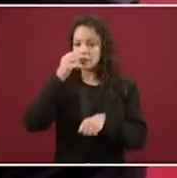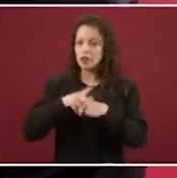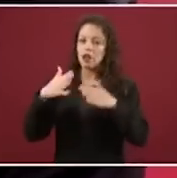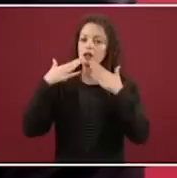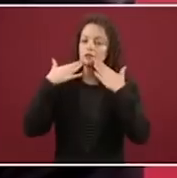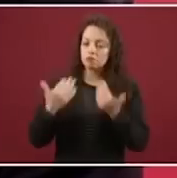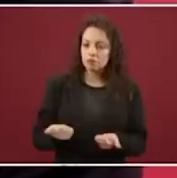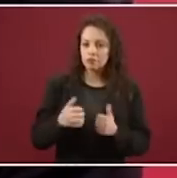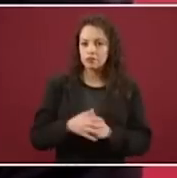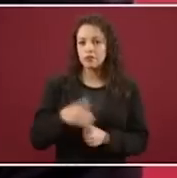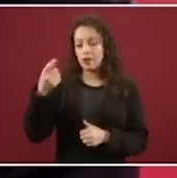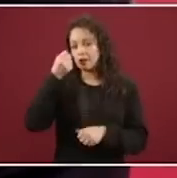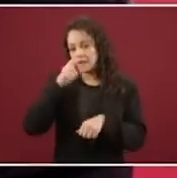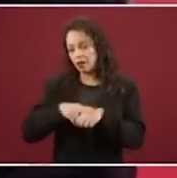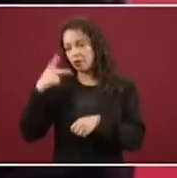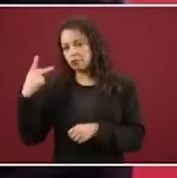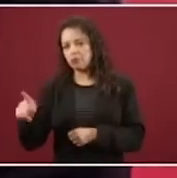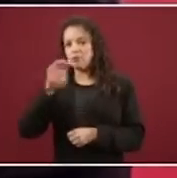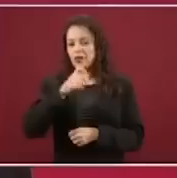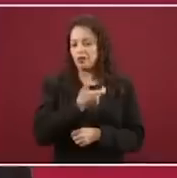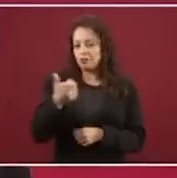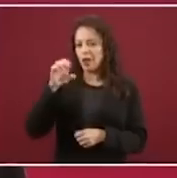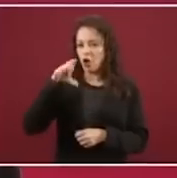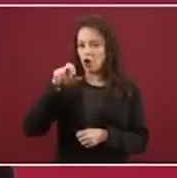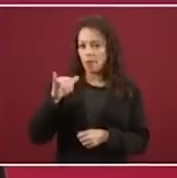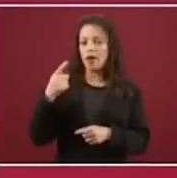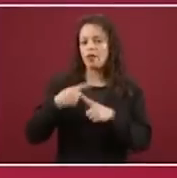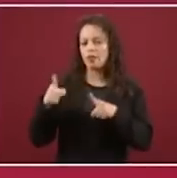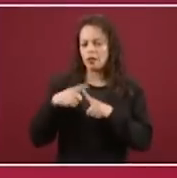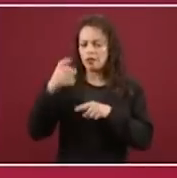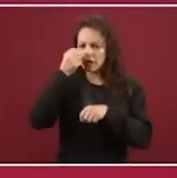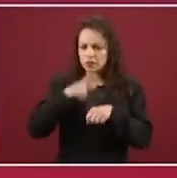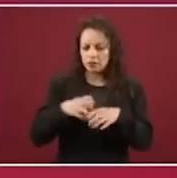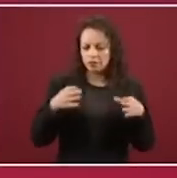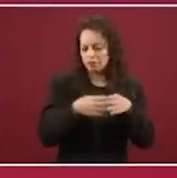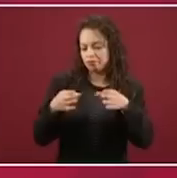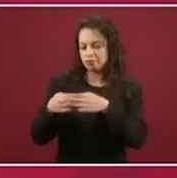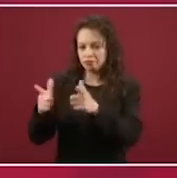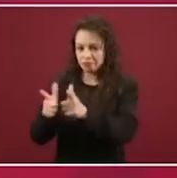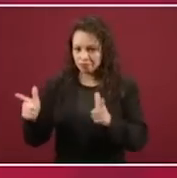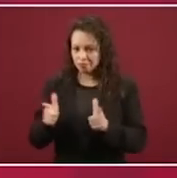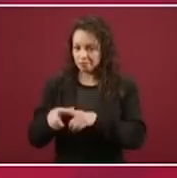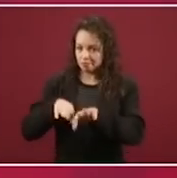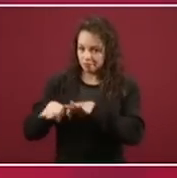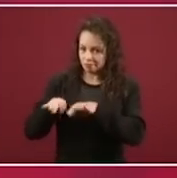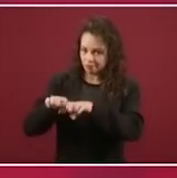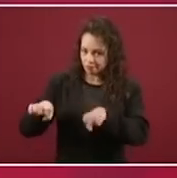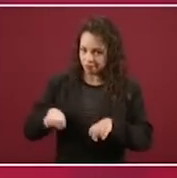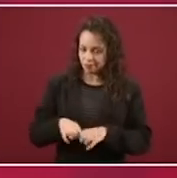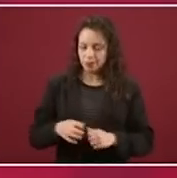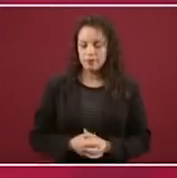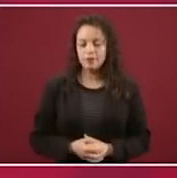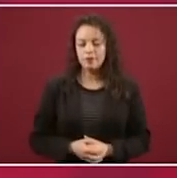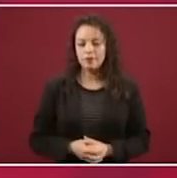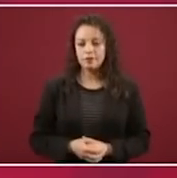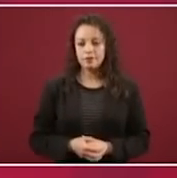de Economía y otros secretarios. Además de ese gabinete, funciona, aunque no